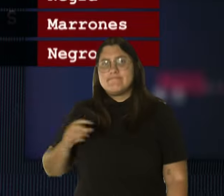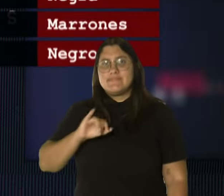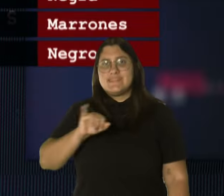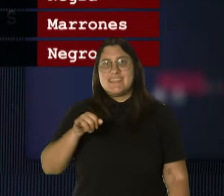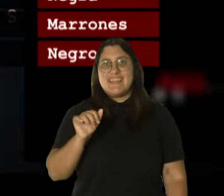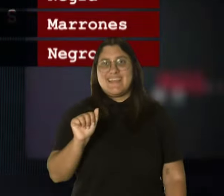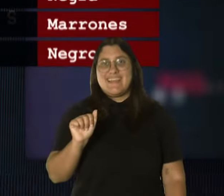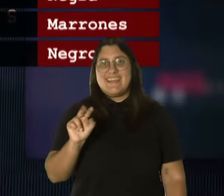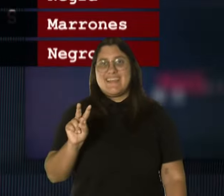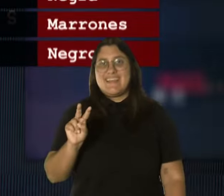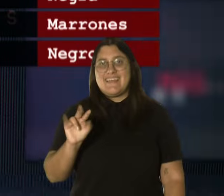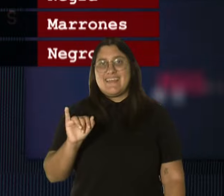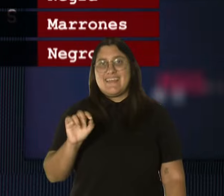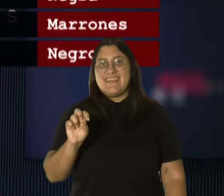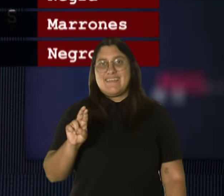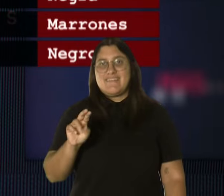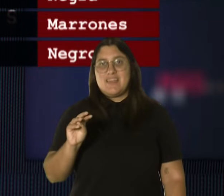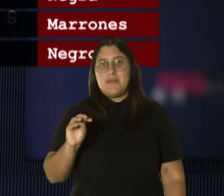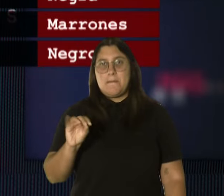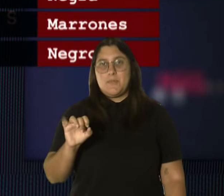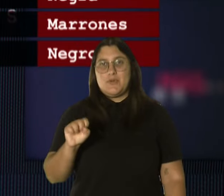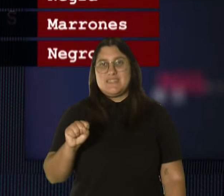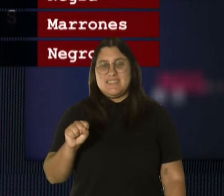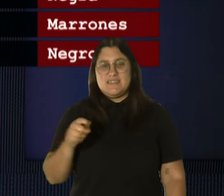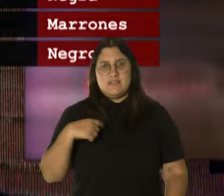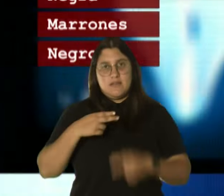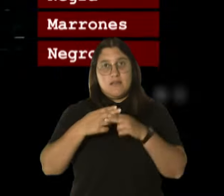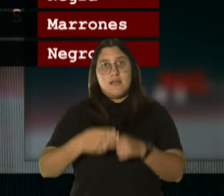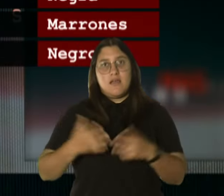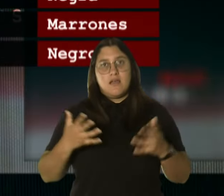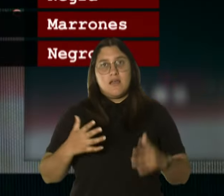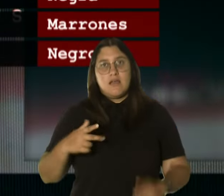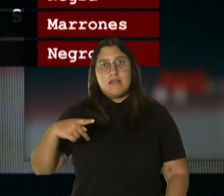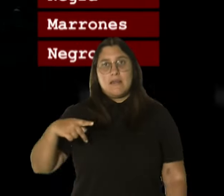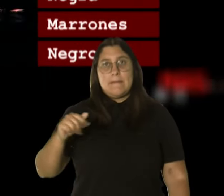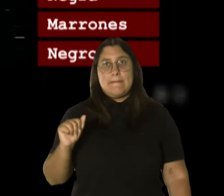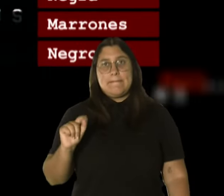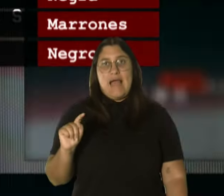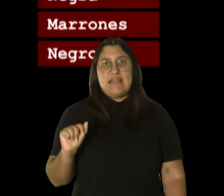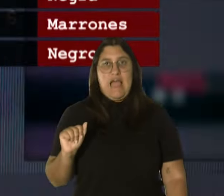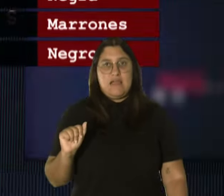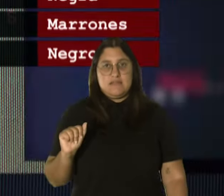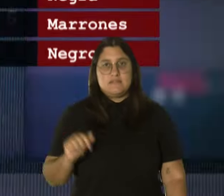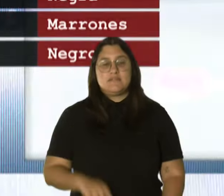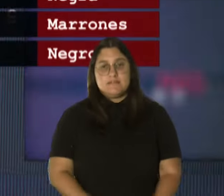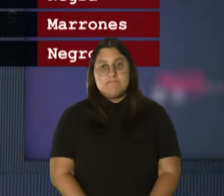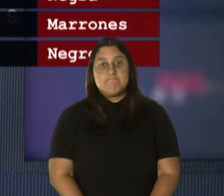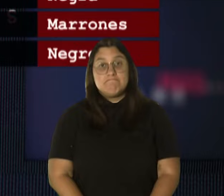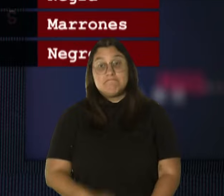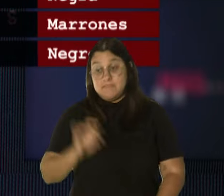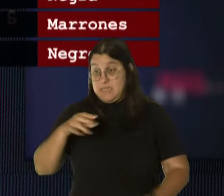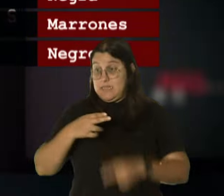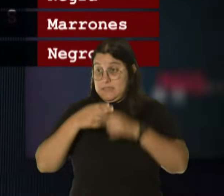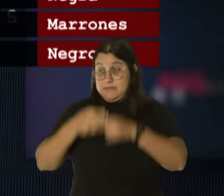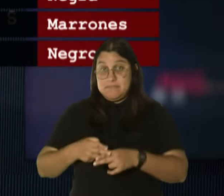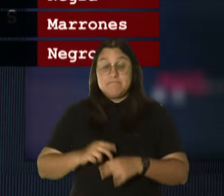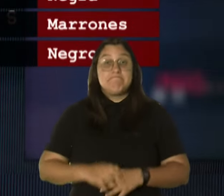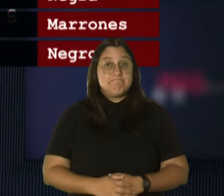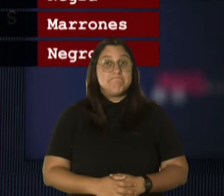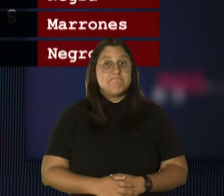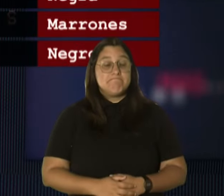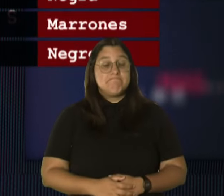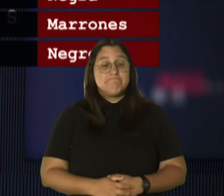Moisés un Pierre Escalante saben cómo le dicen a él le dicen pata Así mismo le dicen pata